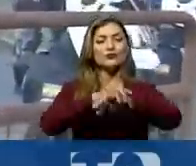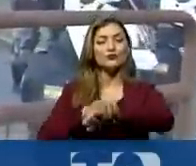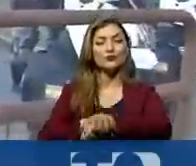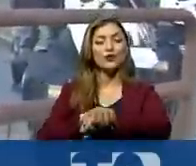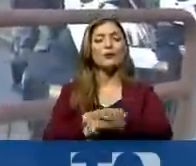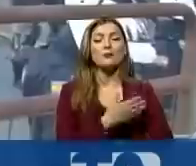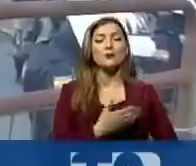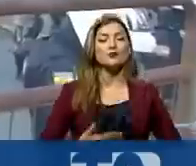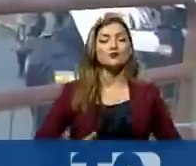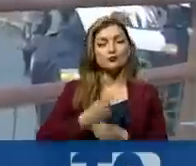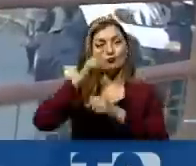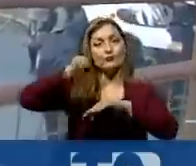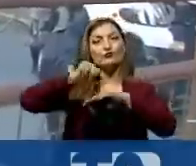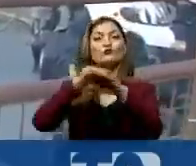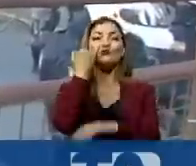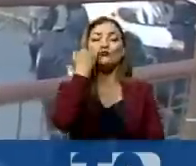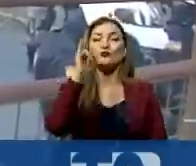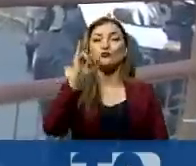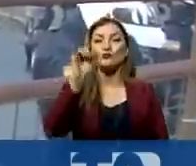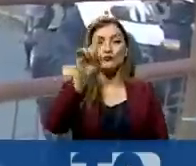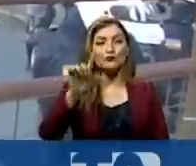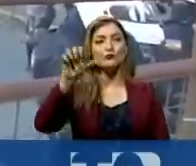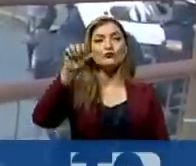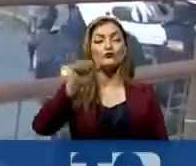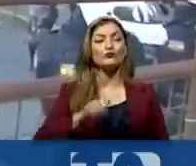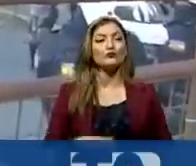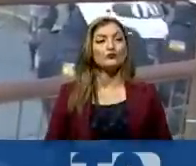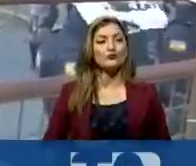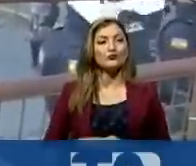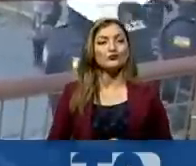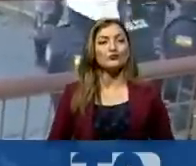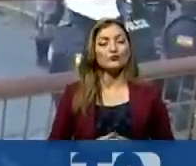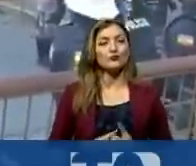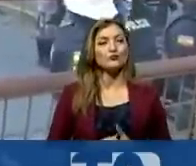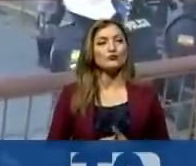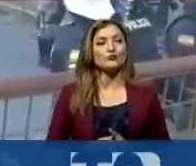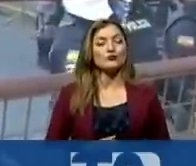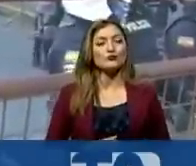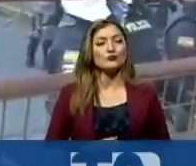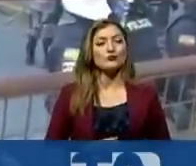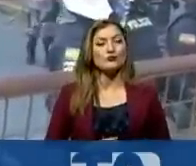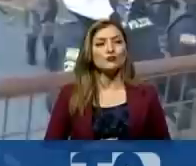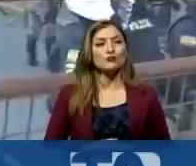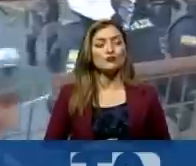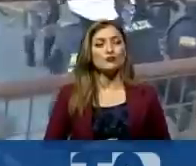presidente de la conaie leónidas y según lo que nosotros también pudimos conversar él